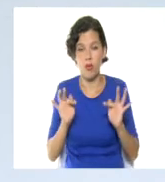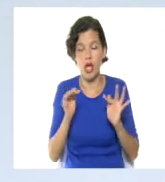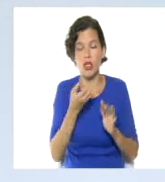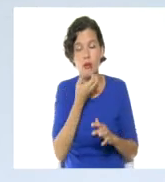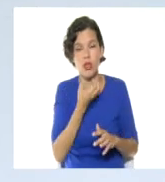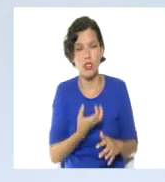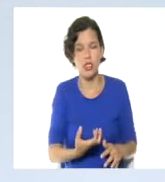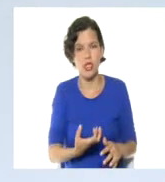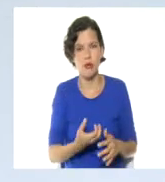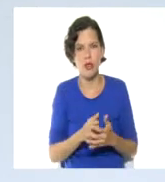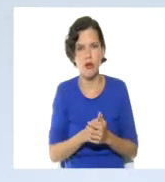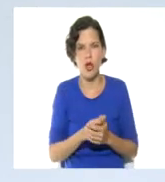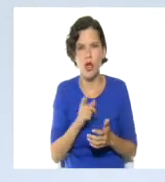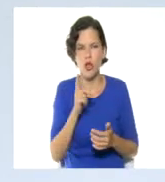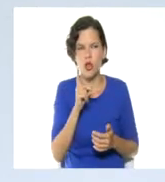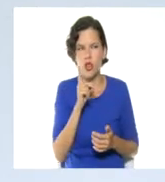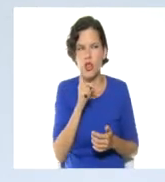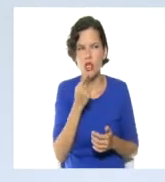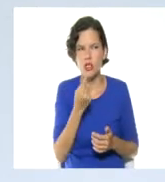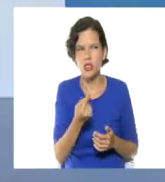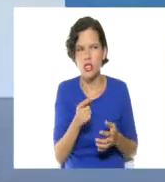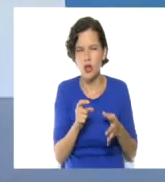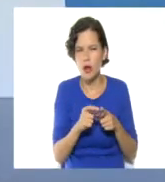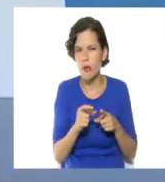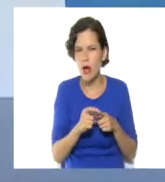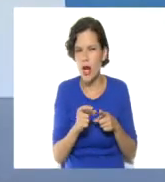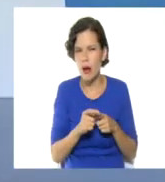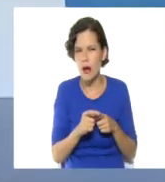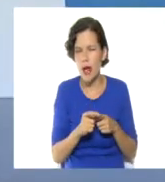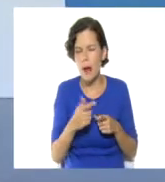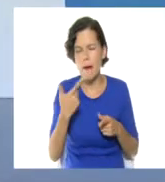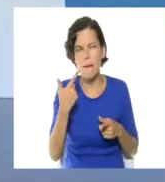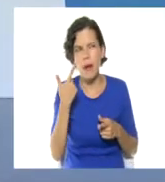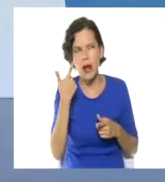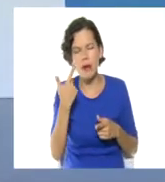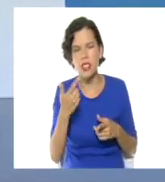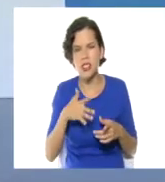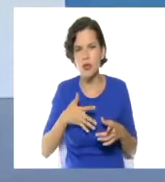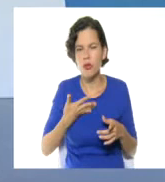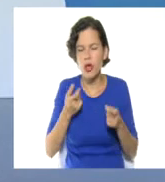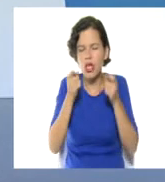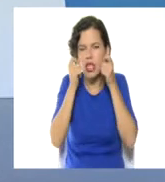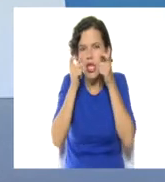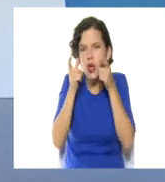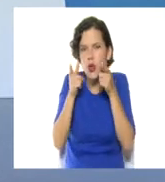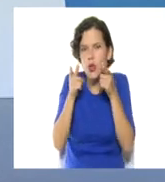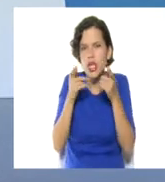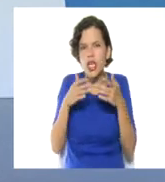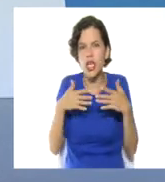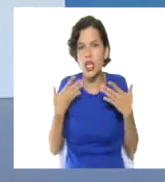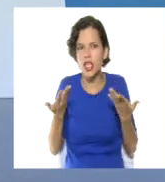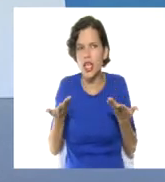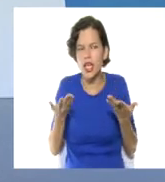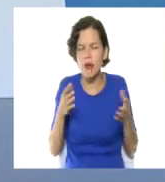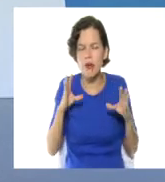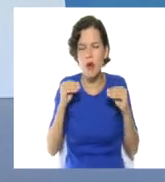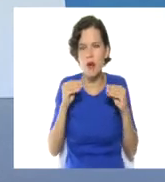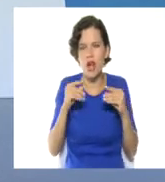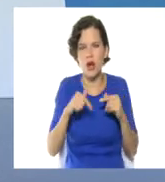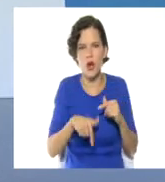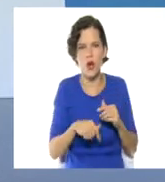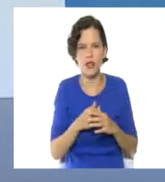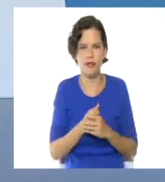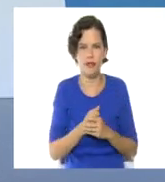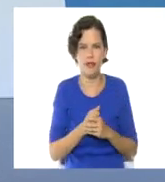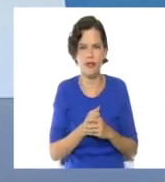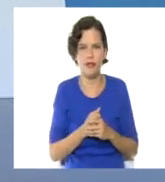diciembre. Voy a nombrarte una serie de palabras para ver si puedes lograr descubrir el tema que hoy conversaremos y